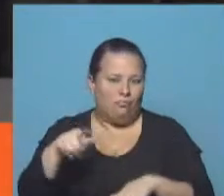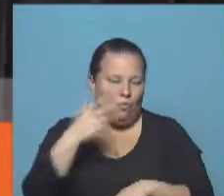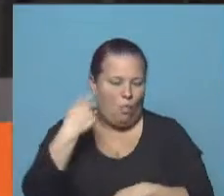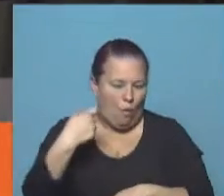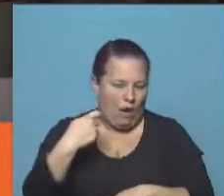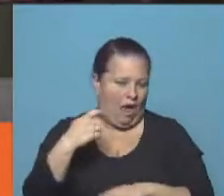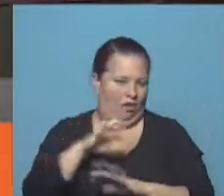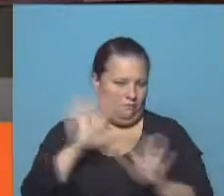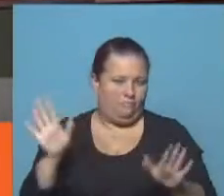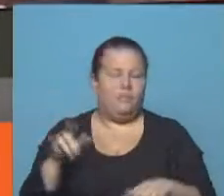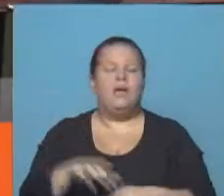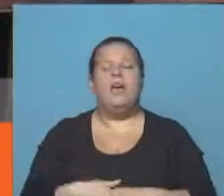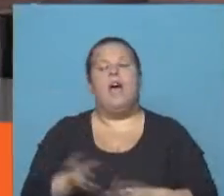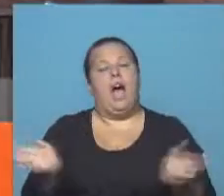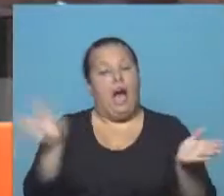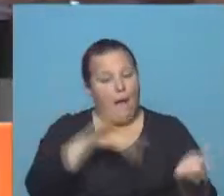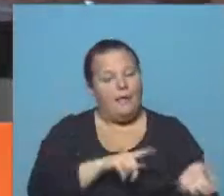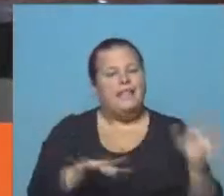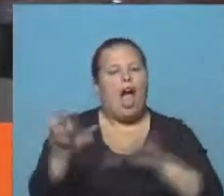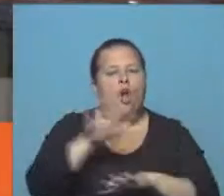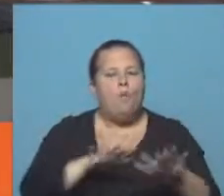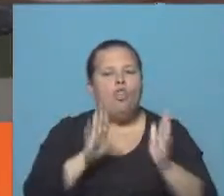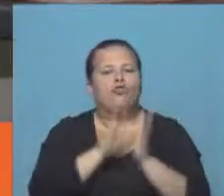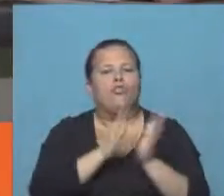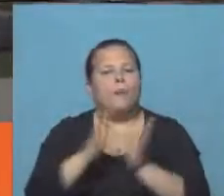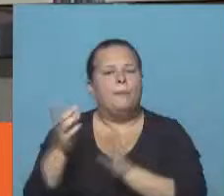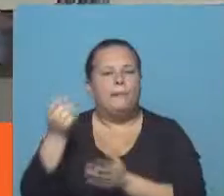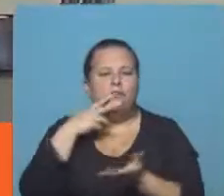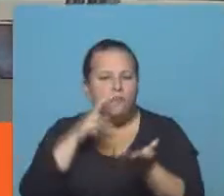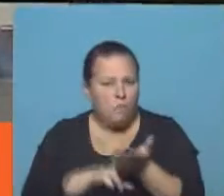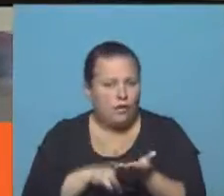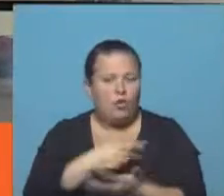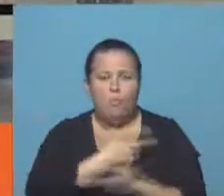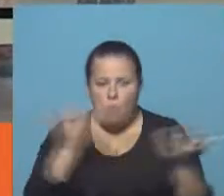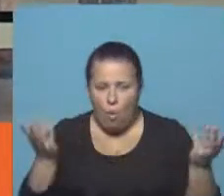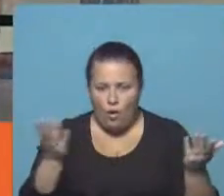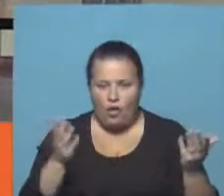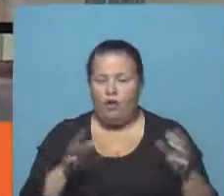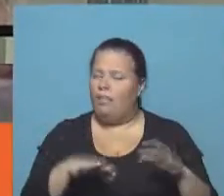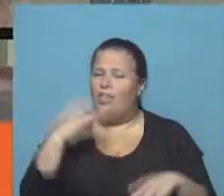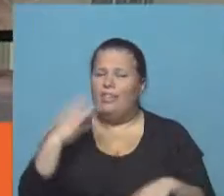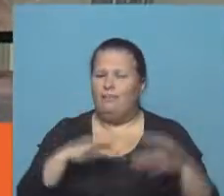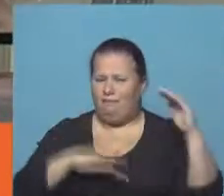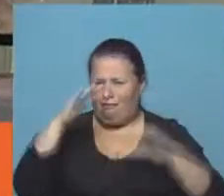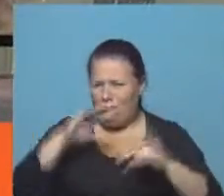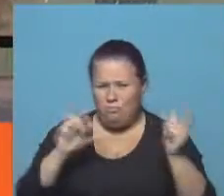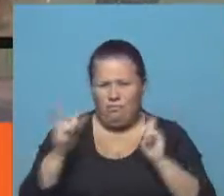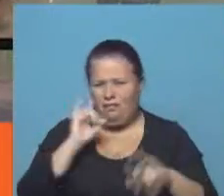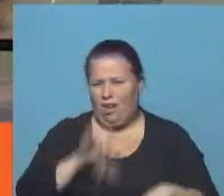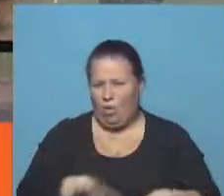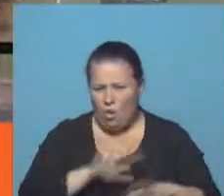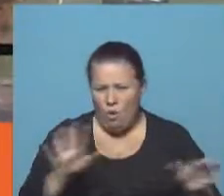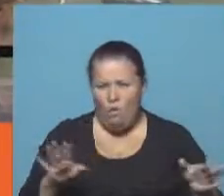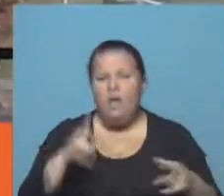singular. Por otra parte, está reordenando el sistema de tarifas públicas, que tenía distorsiones absurdas y